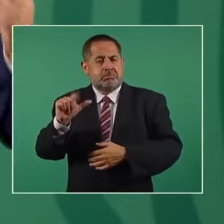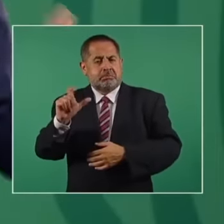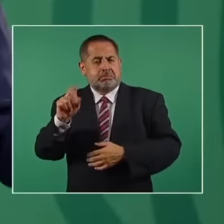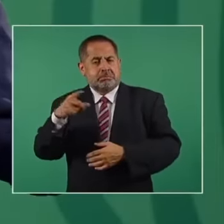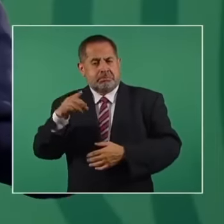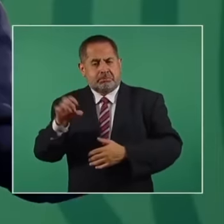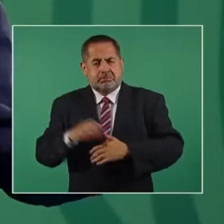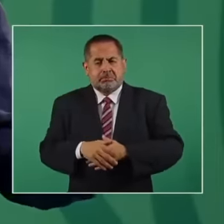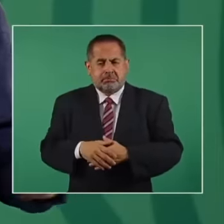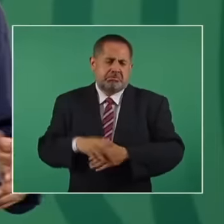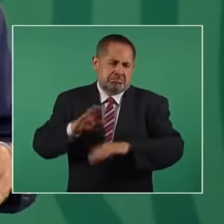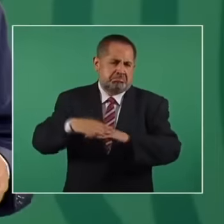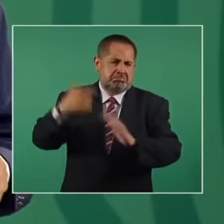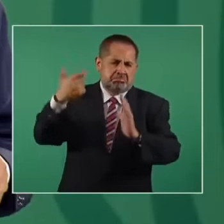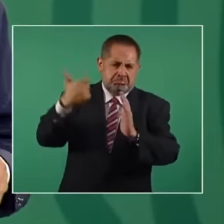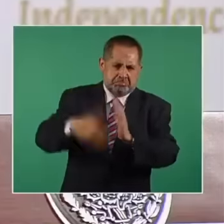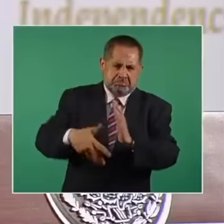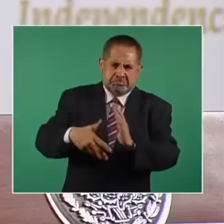Servicio pues barato,